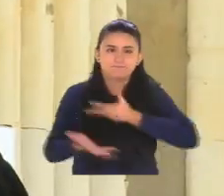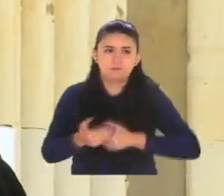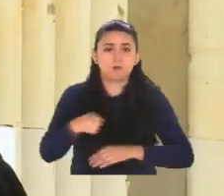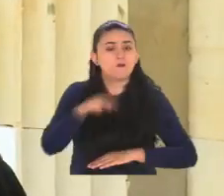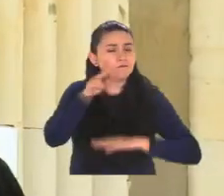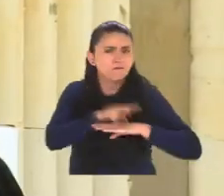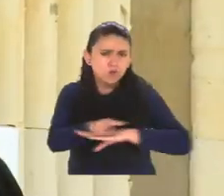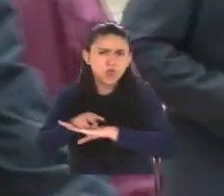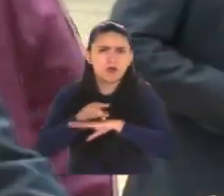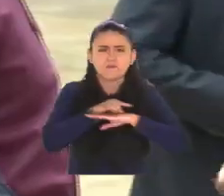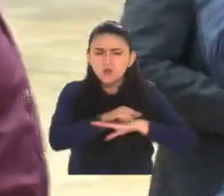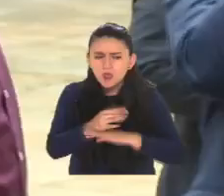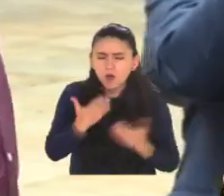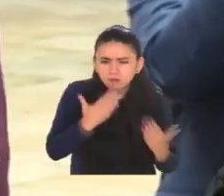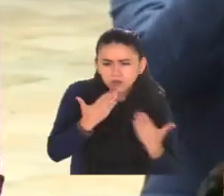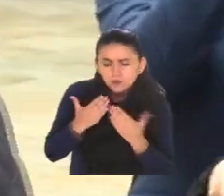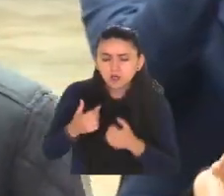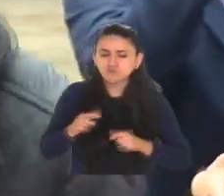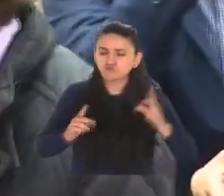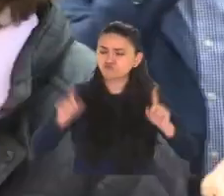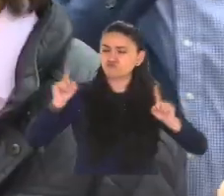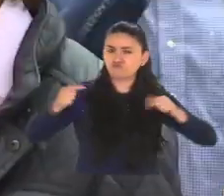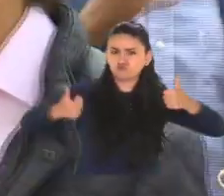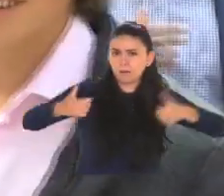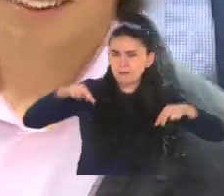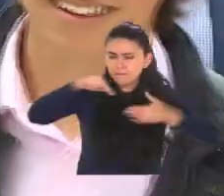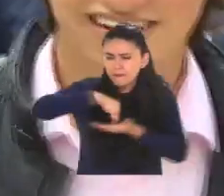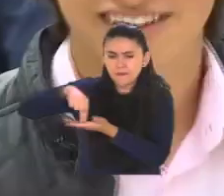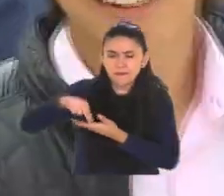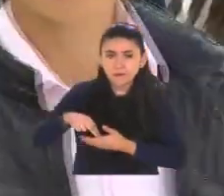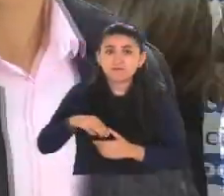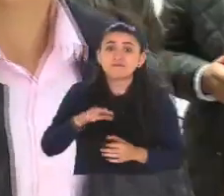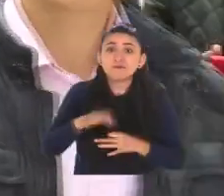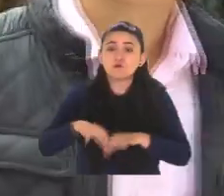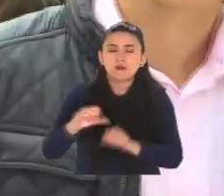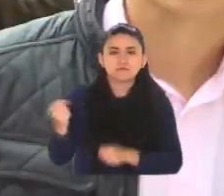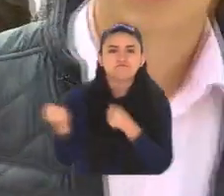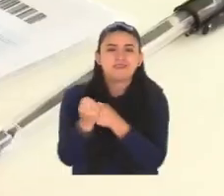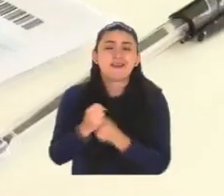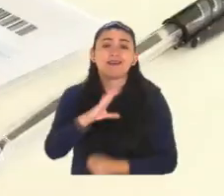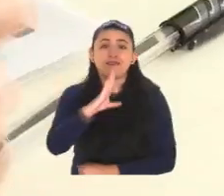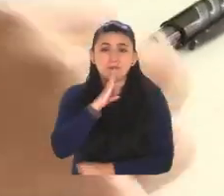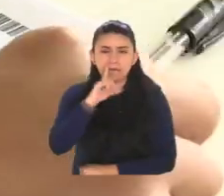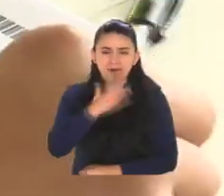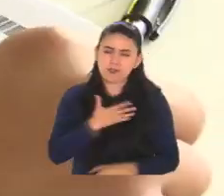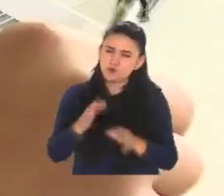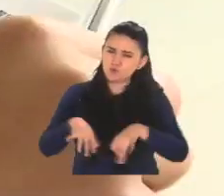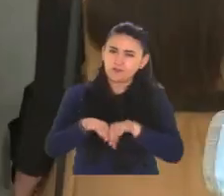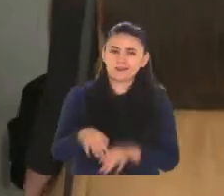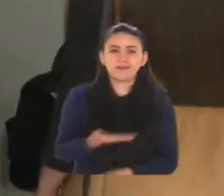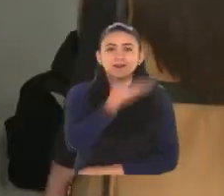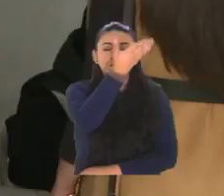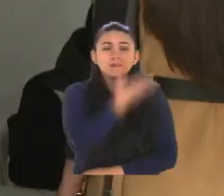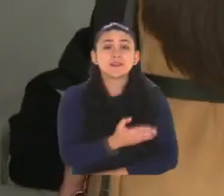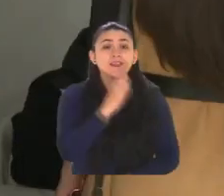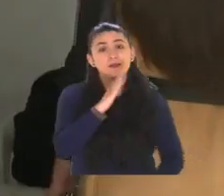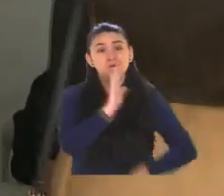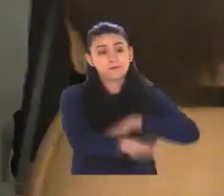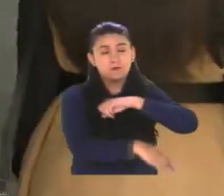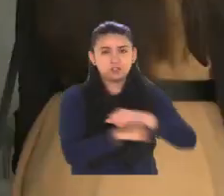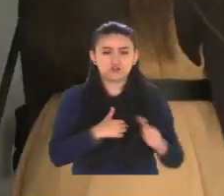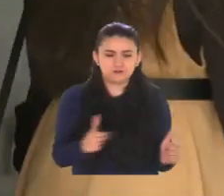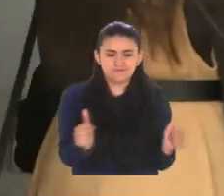del control sobre los recursos pero ha sido fundamental el apoyo de los padres o que lo diga el ministro josé manuel restrepo quien